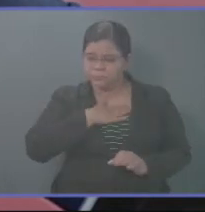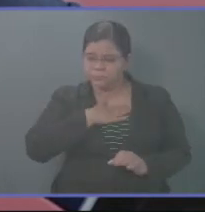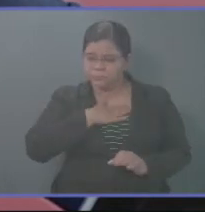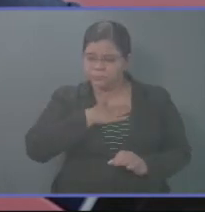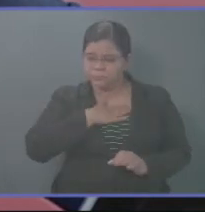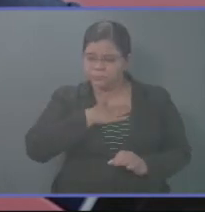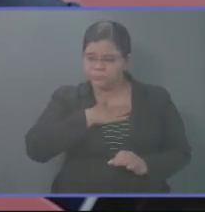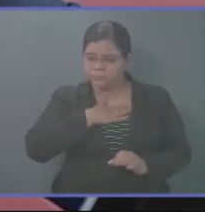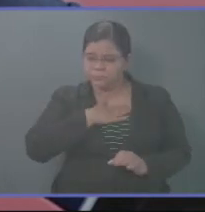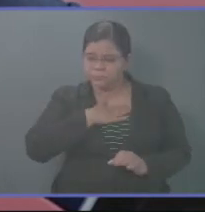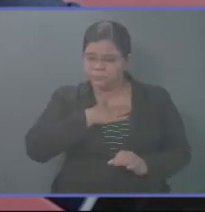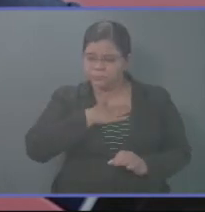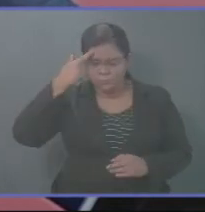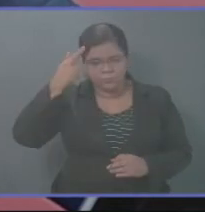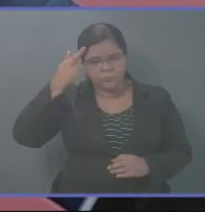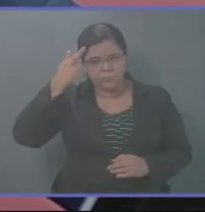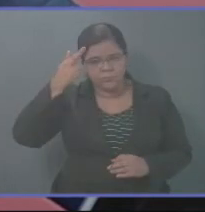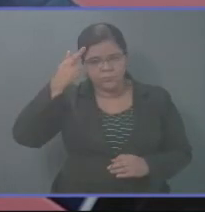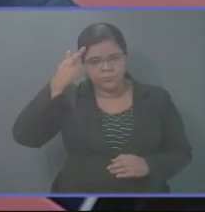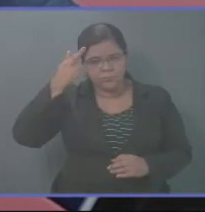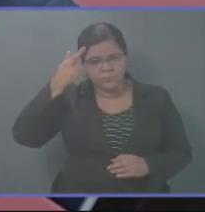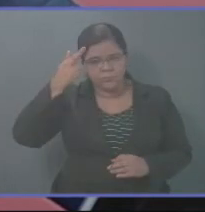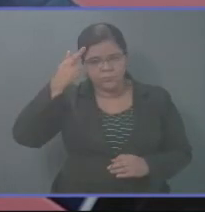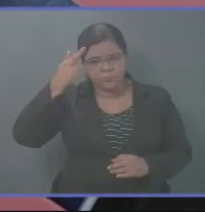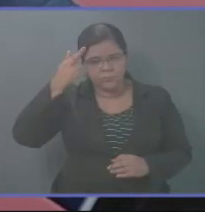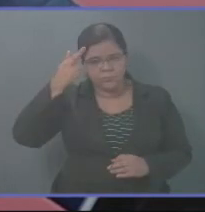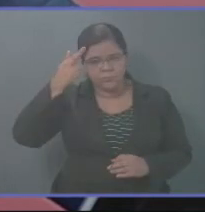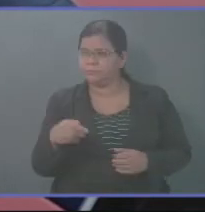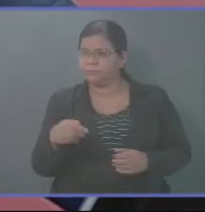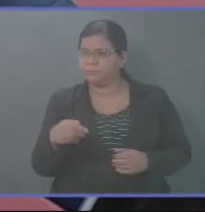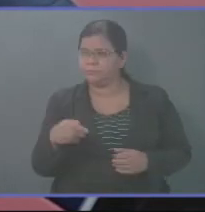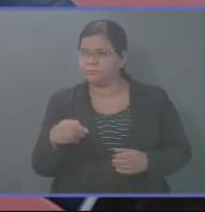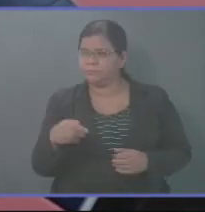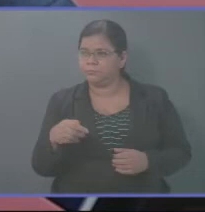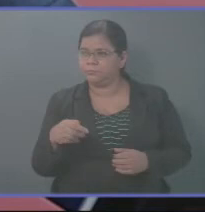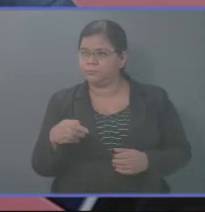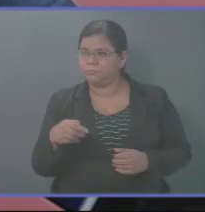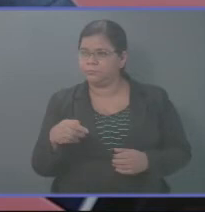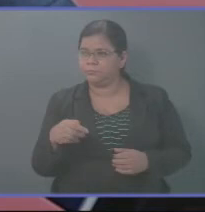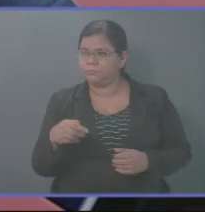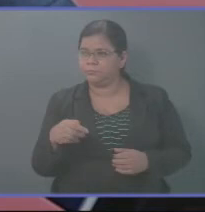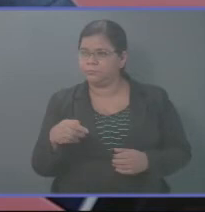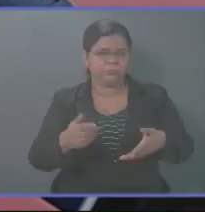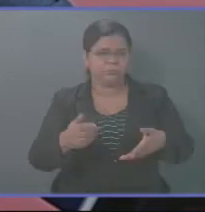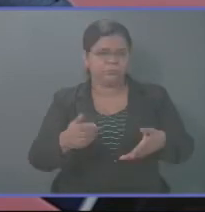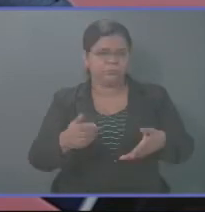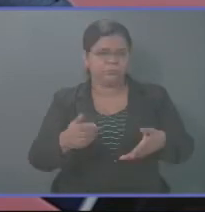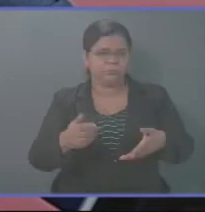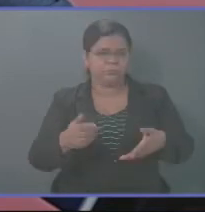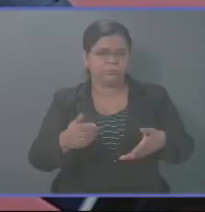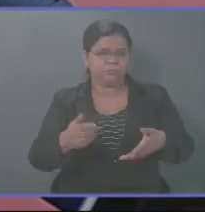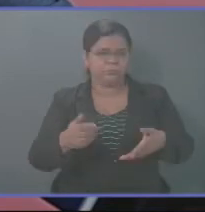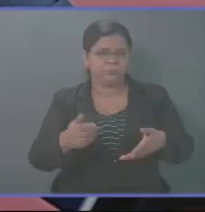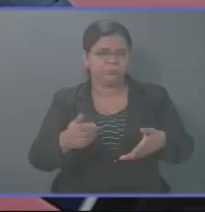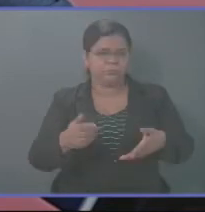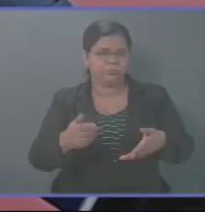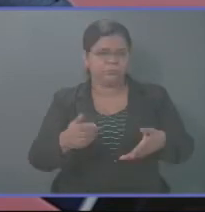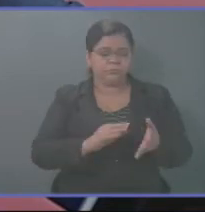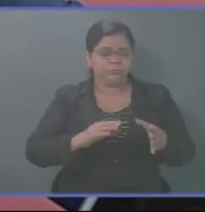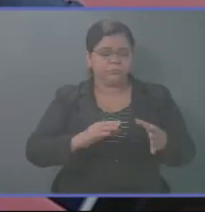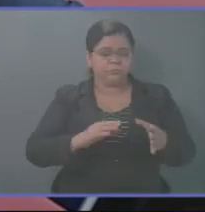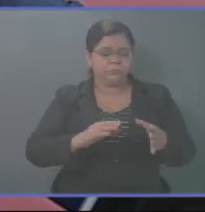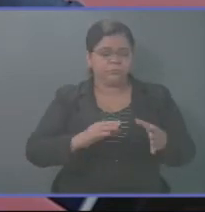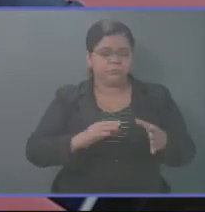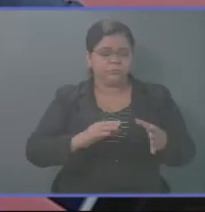esa razón es que no se les dio de una forma libre, sino que se ha conformado un